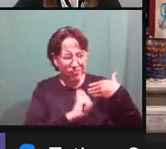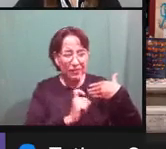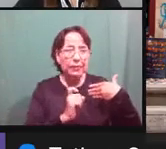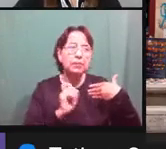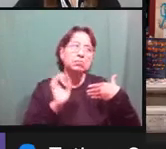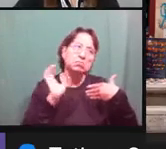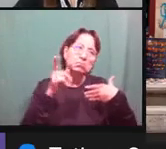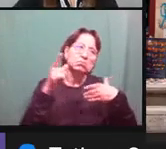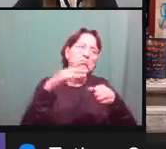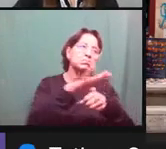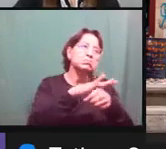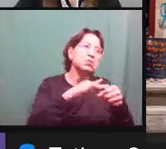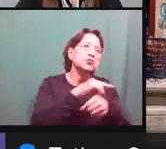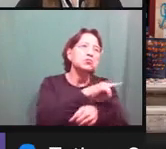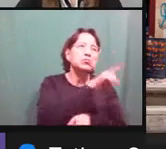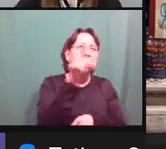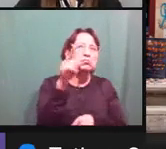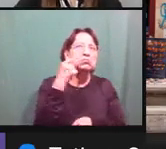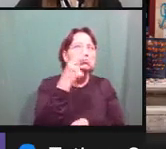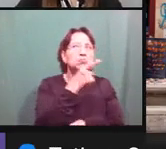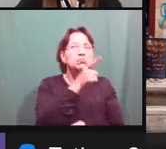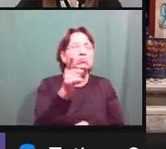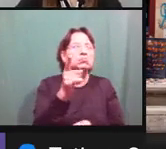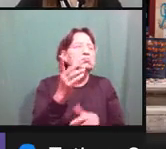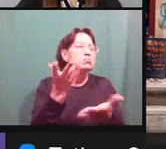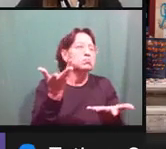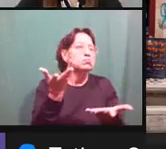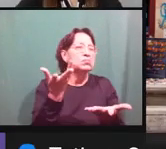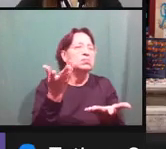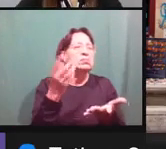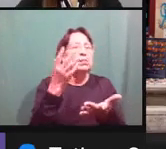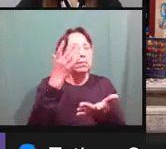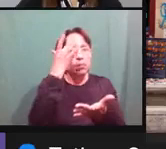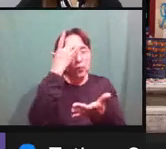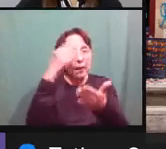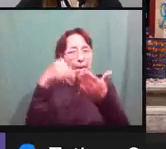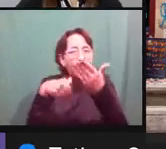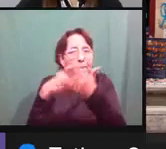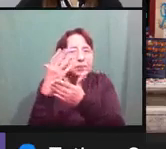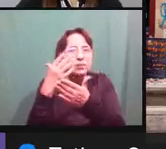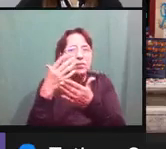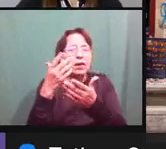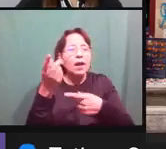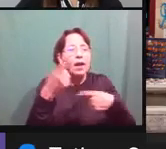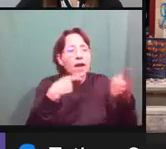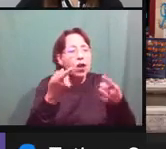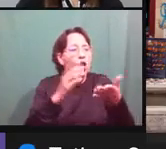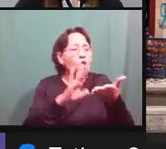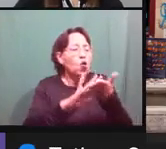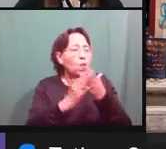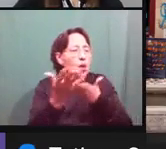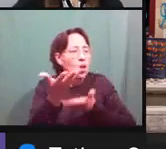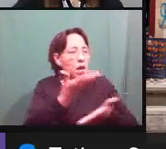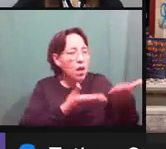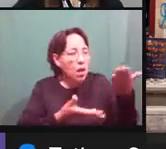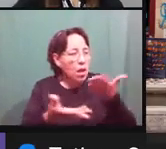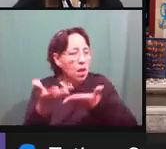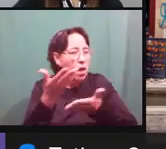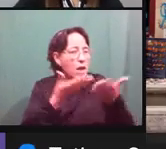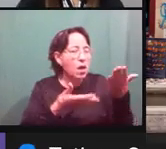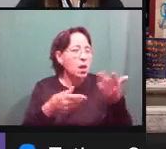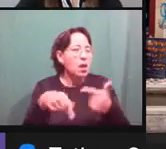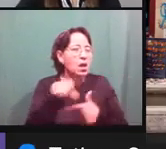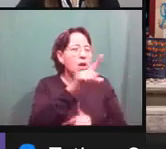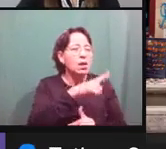los barrios, empezando a dialogar con las comunidades, a pedir un poco